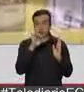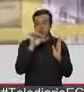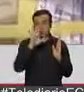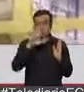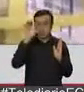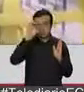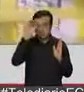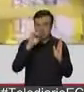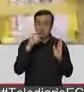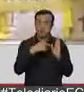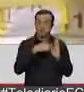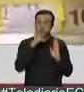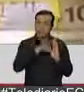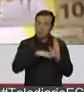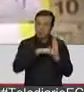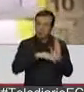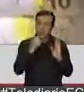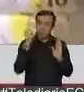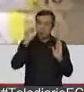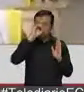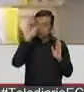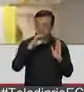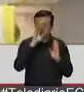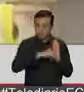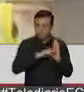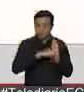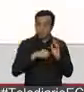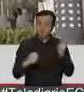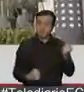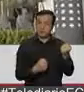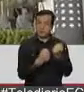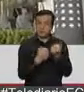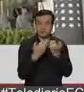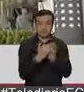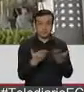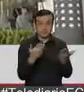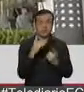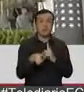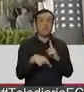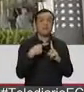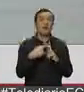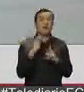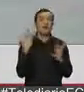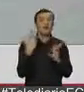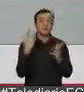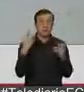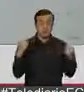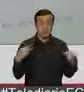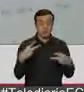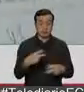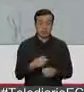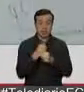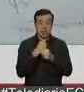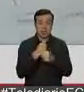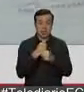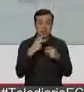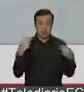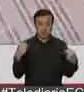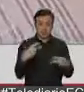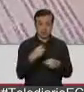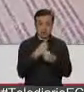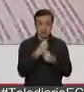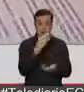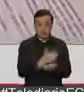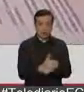50 por ciento del valor de los intereses recibidos de dichos créditos además se prohíbe la terminación de pólizas de salud o medicina prepagada